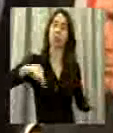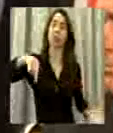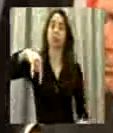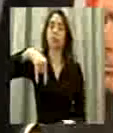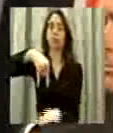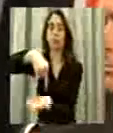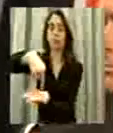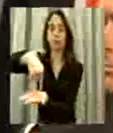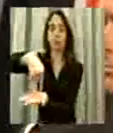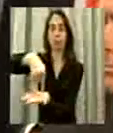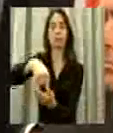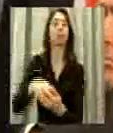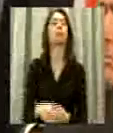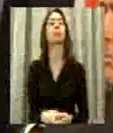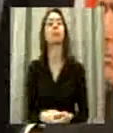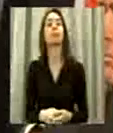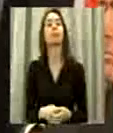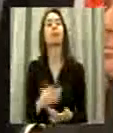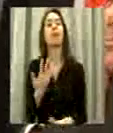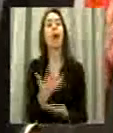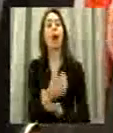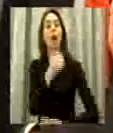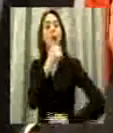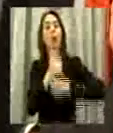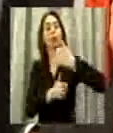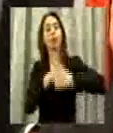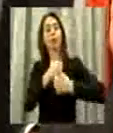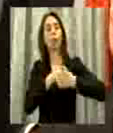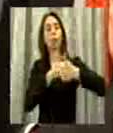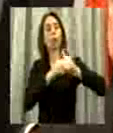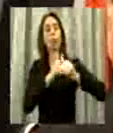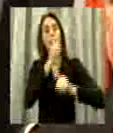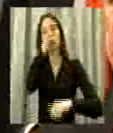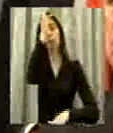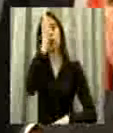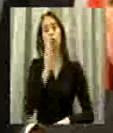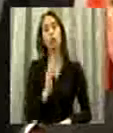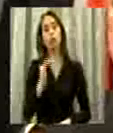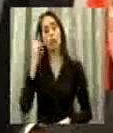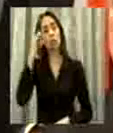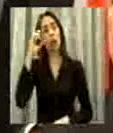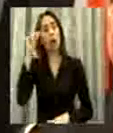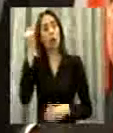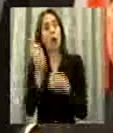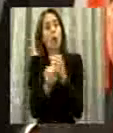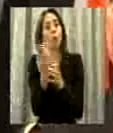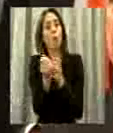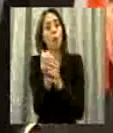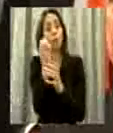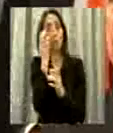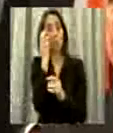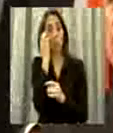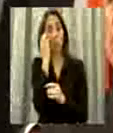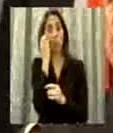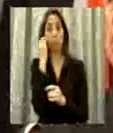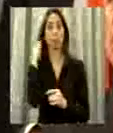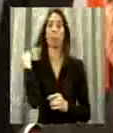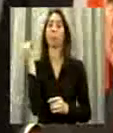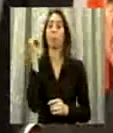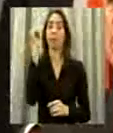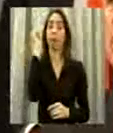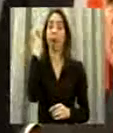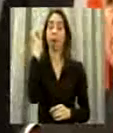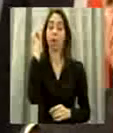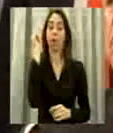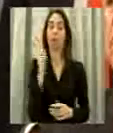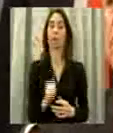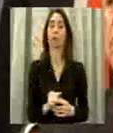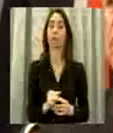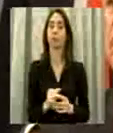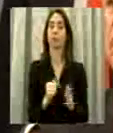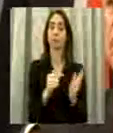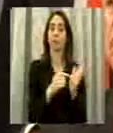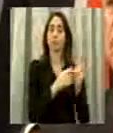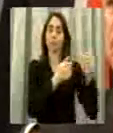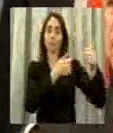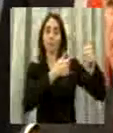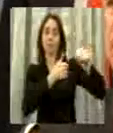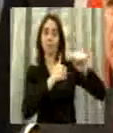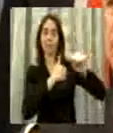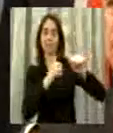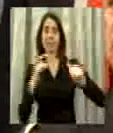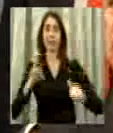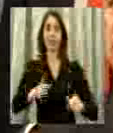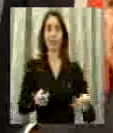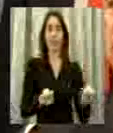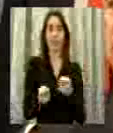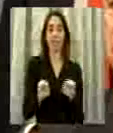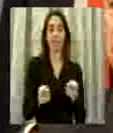de ley. Tenemos un concurso de desafío para funcionarios innovadores y era el día de ayer. Este desafío Chile Gestiona,